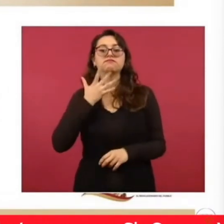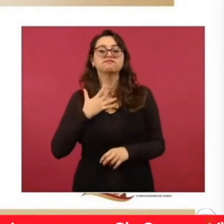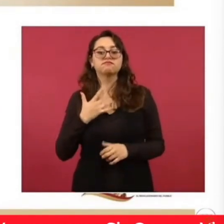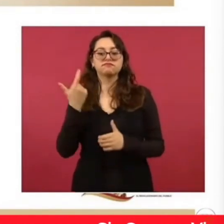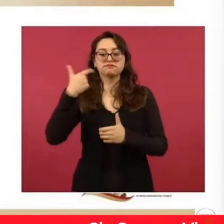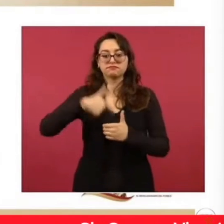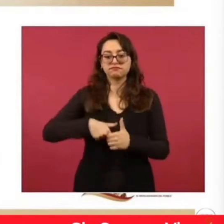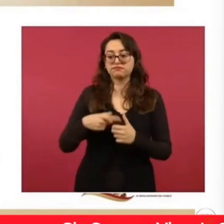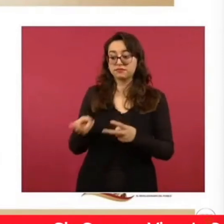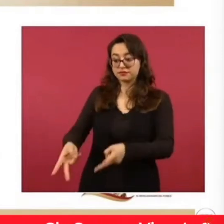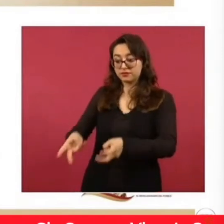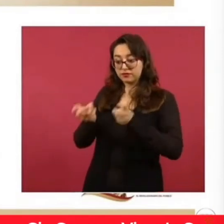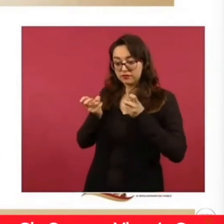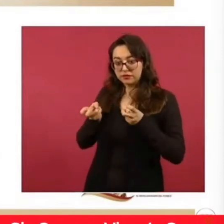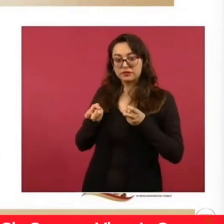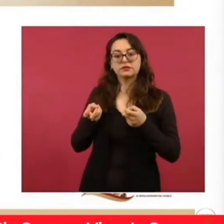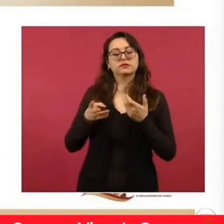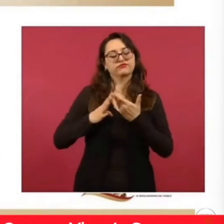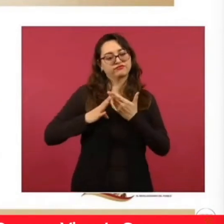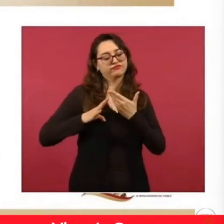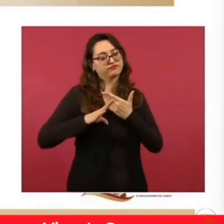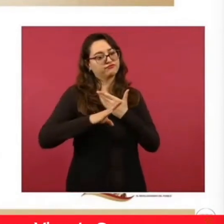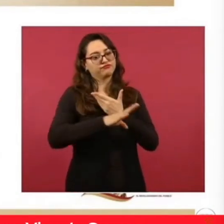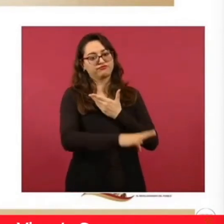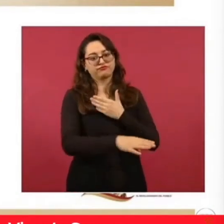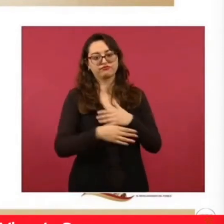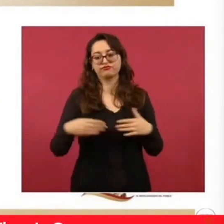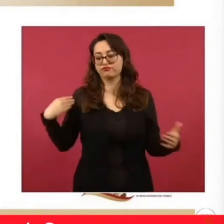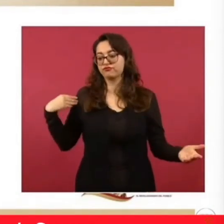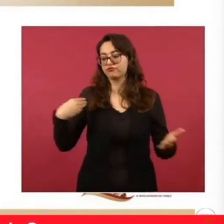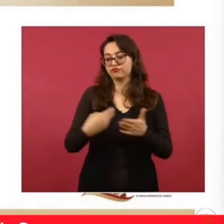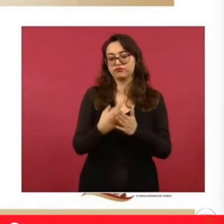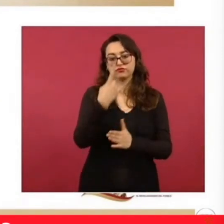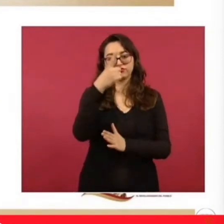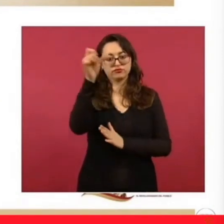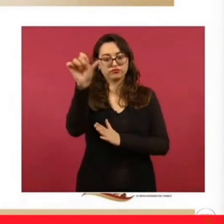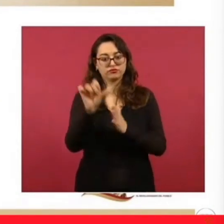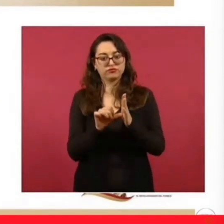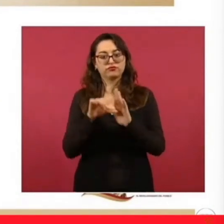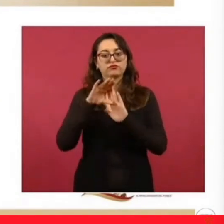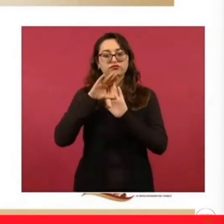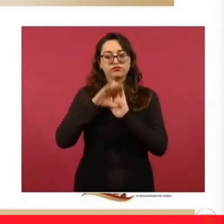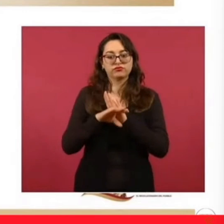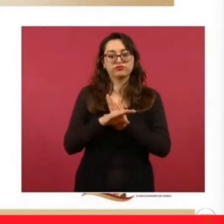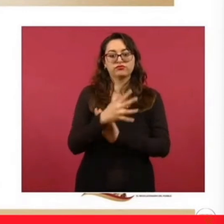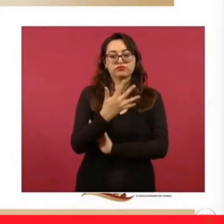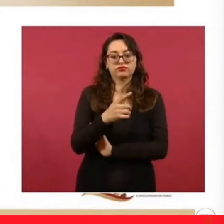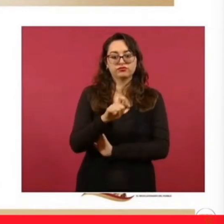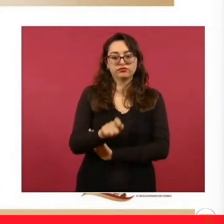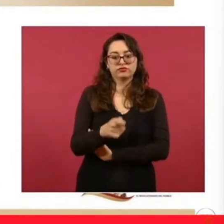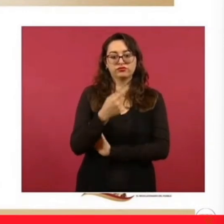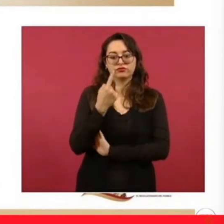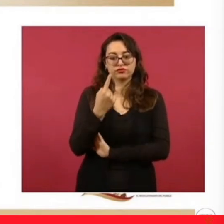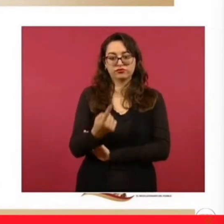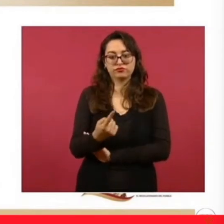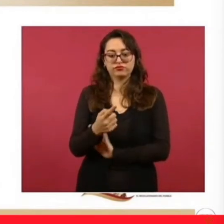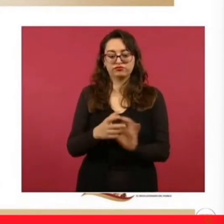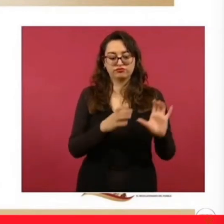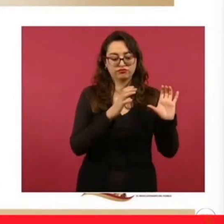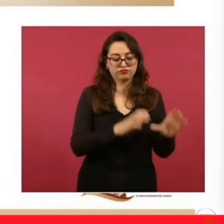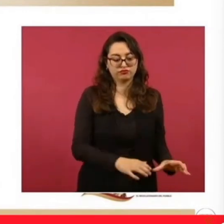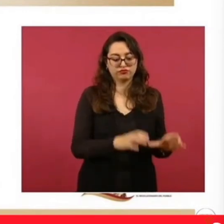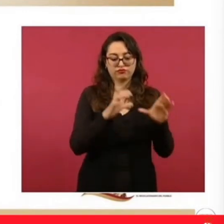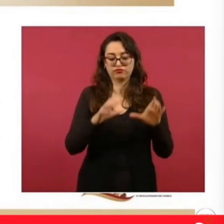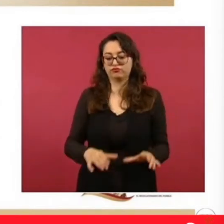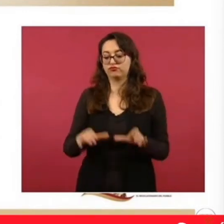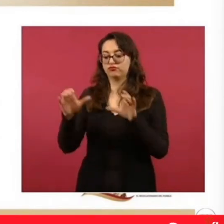hidrocarburos el llamado y huachicol en este mes se tuvo una baja a cinco punto uno miles de barriles